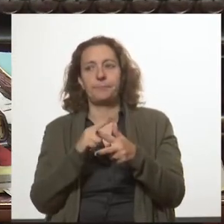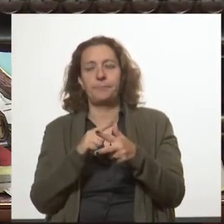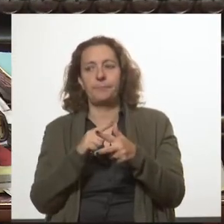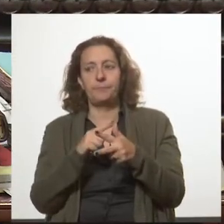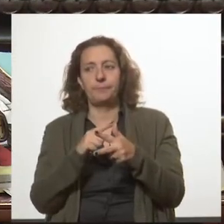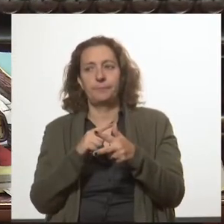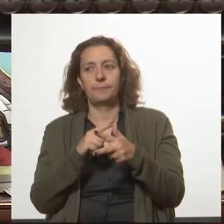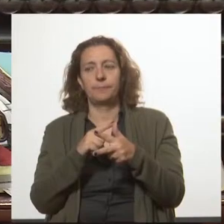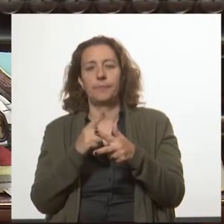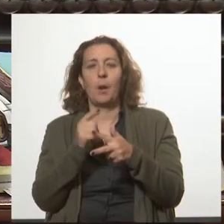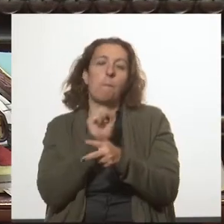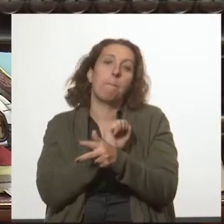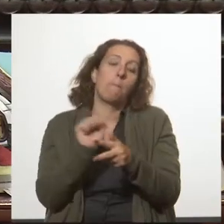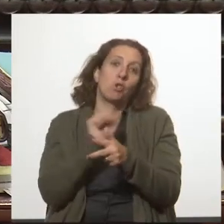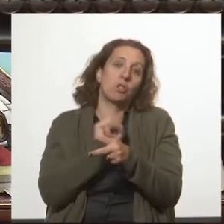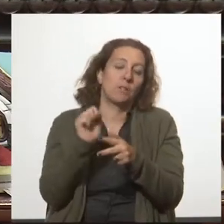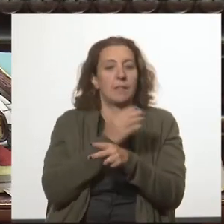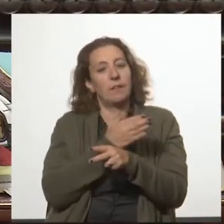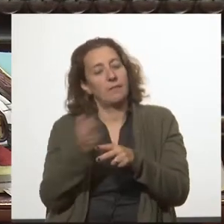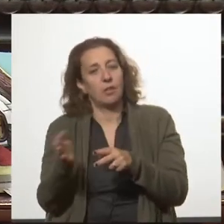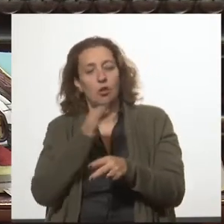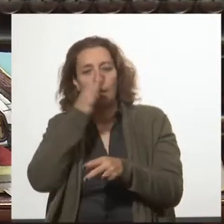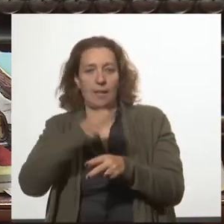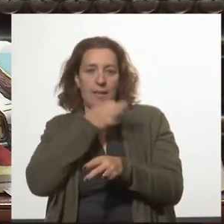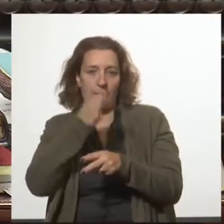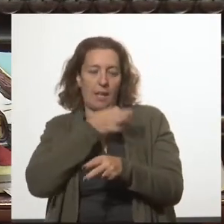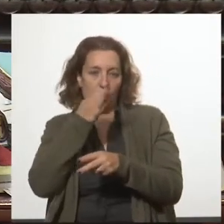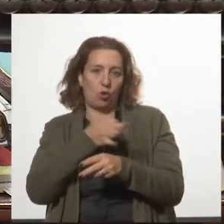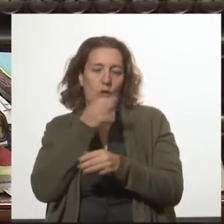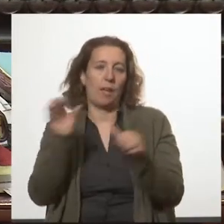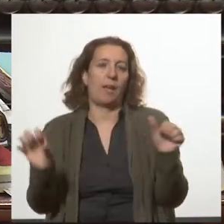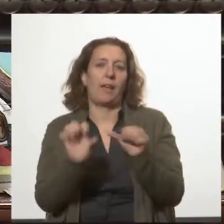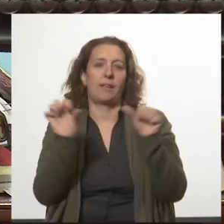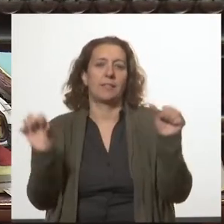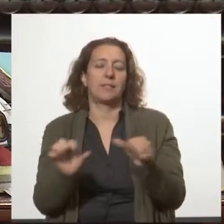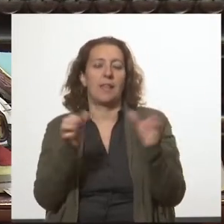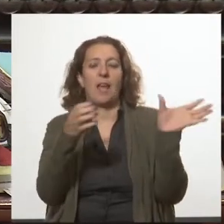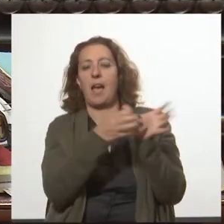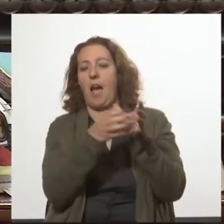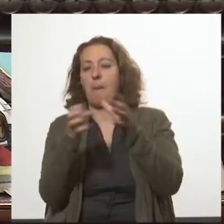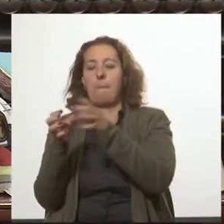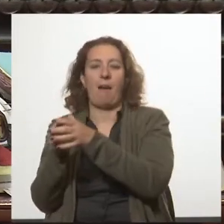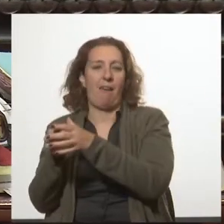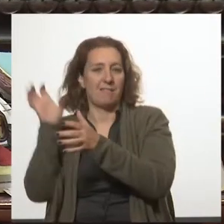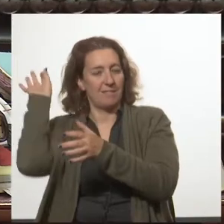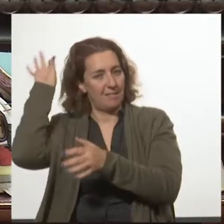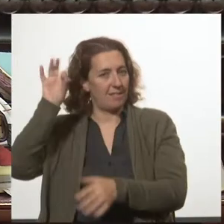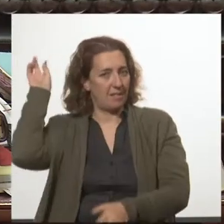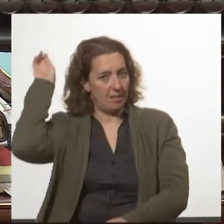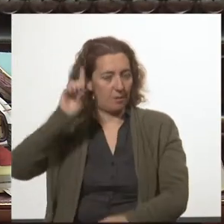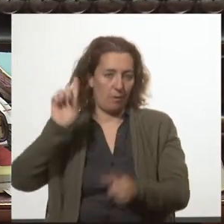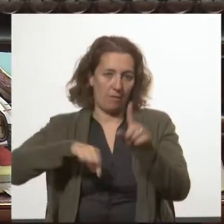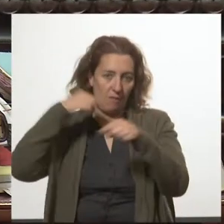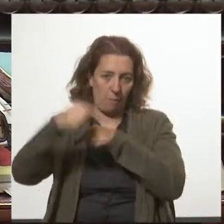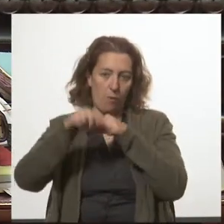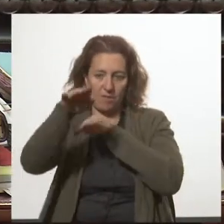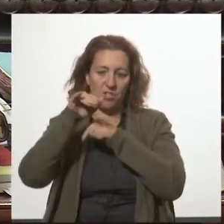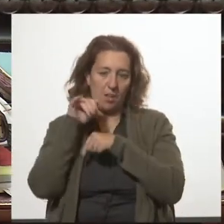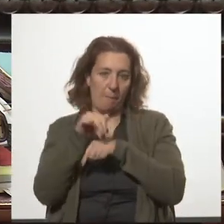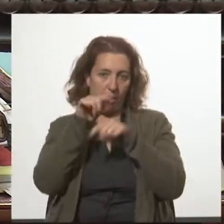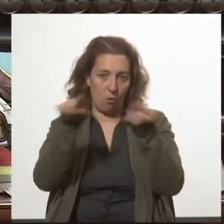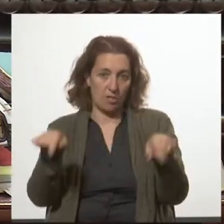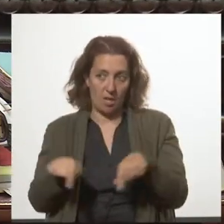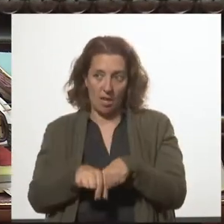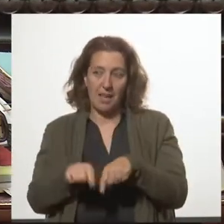acerca de los posibles efectos de la declaratoria que hicieran las cámaras luego de la llamada sala en ninguna